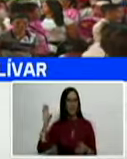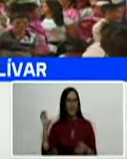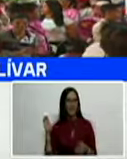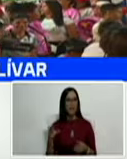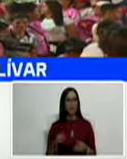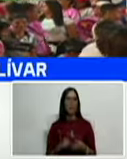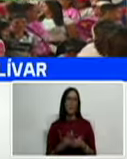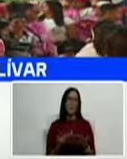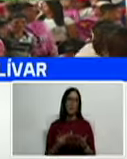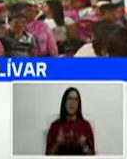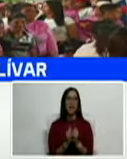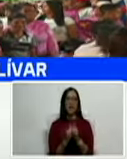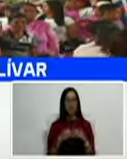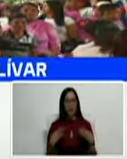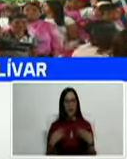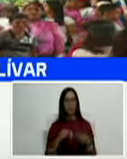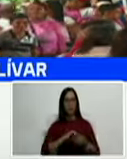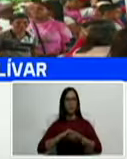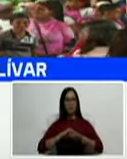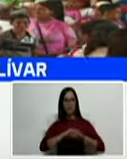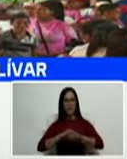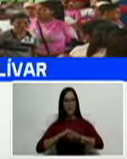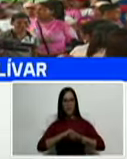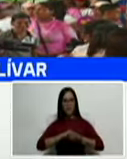por lo menos Anzoátegui, Trujillo,